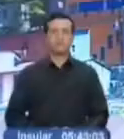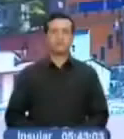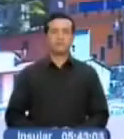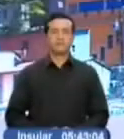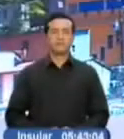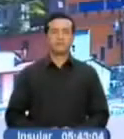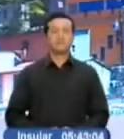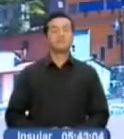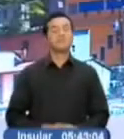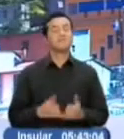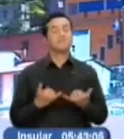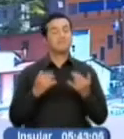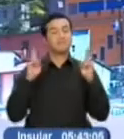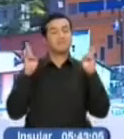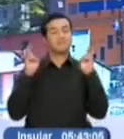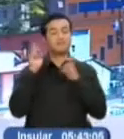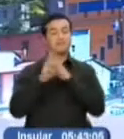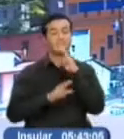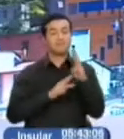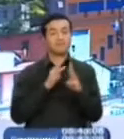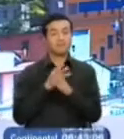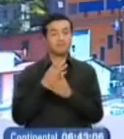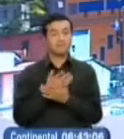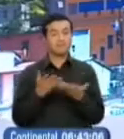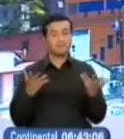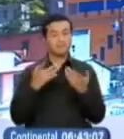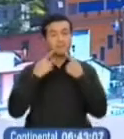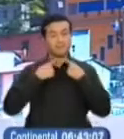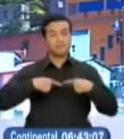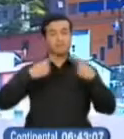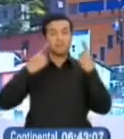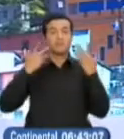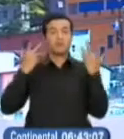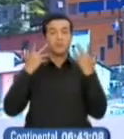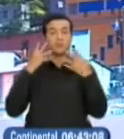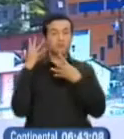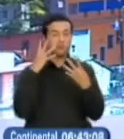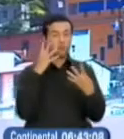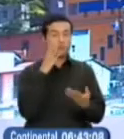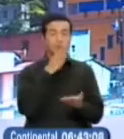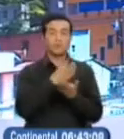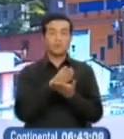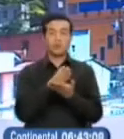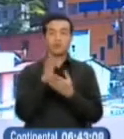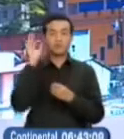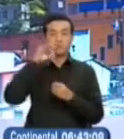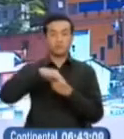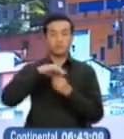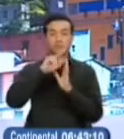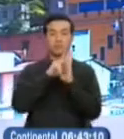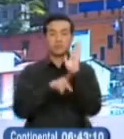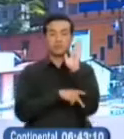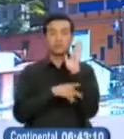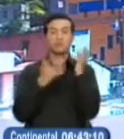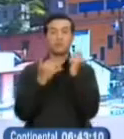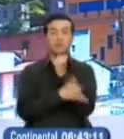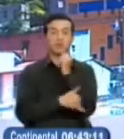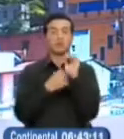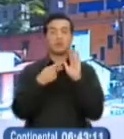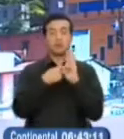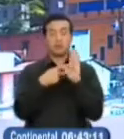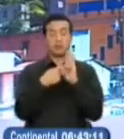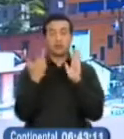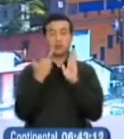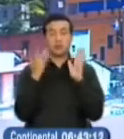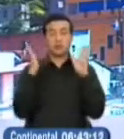el momento de revisar lo que pasa en el resto del planeta y le contamos que en medio de un cese al fuego se desarrollan las elecciones parlamentarias en síria además